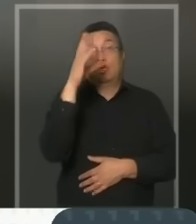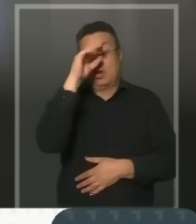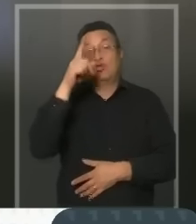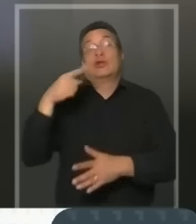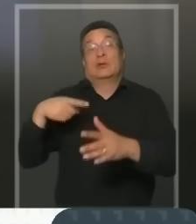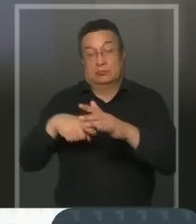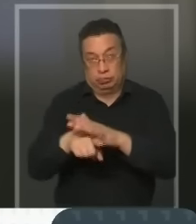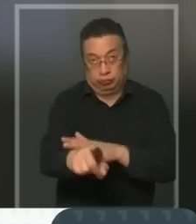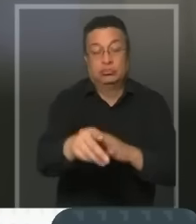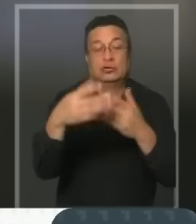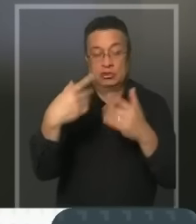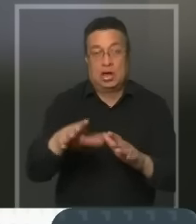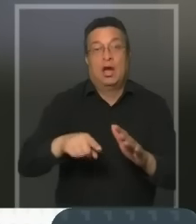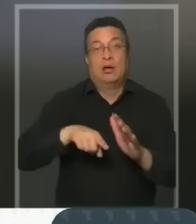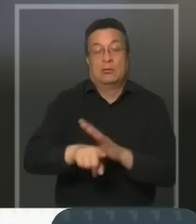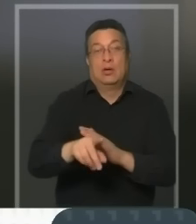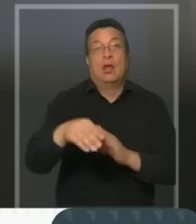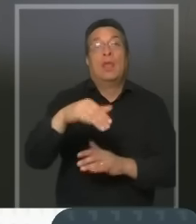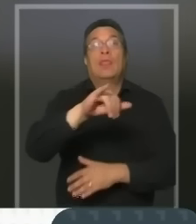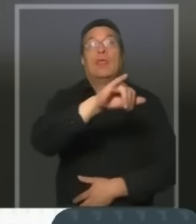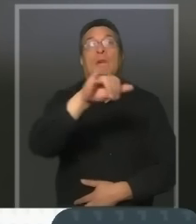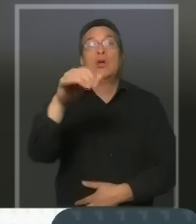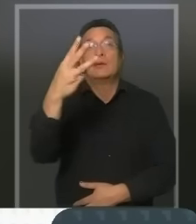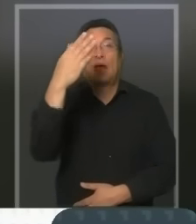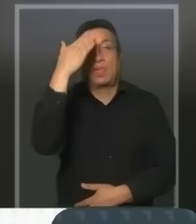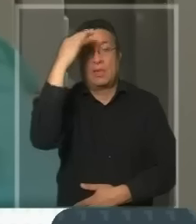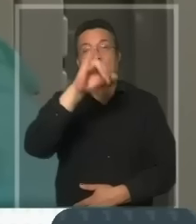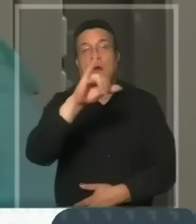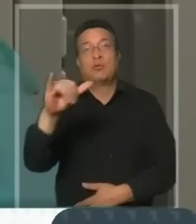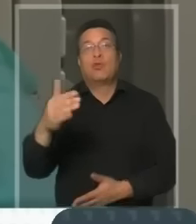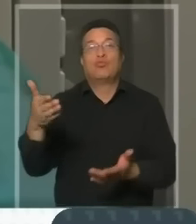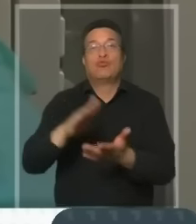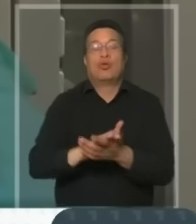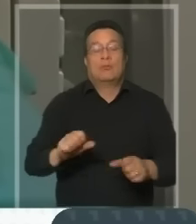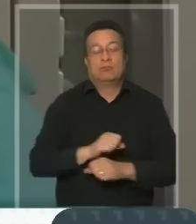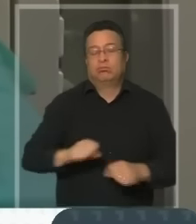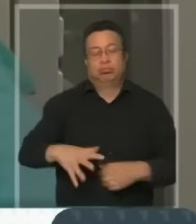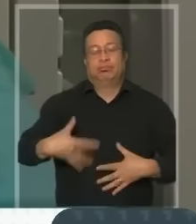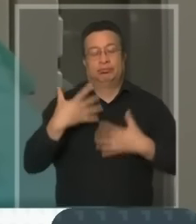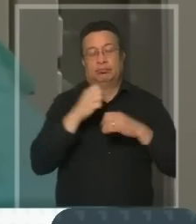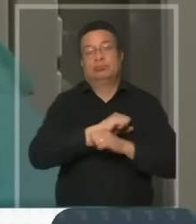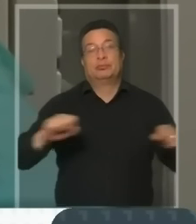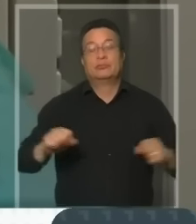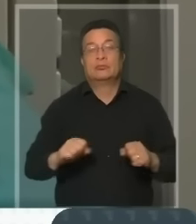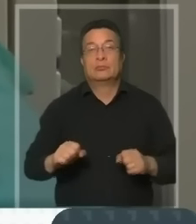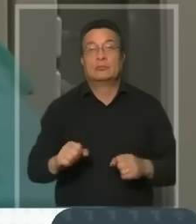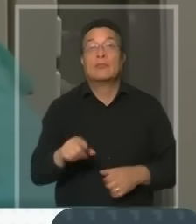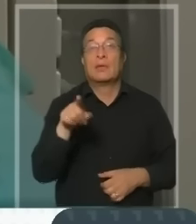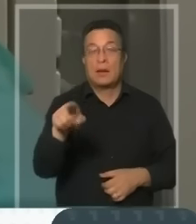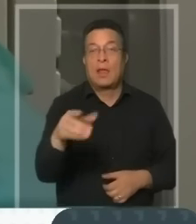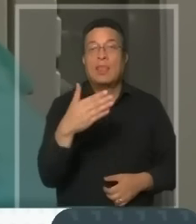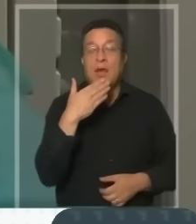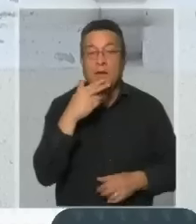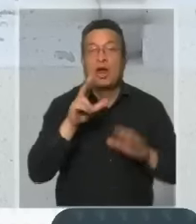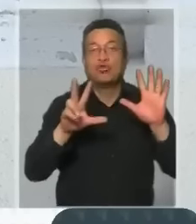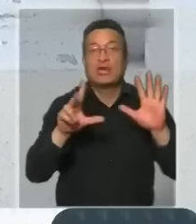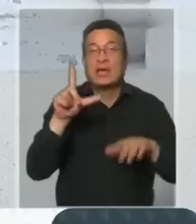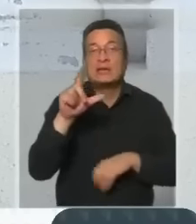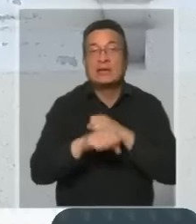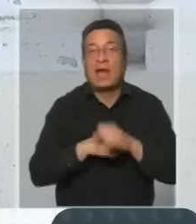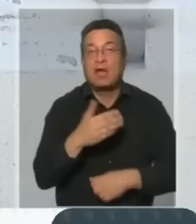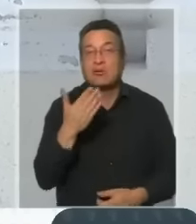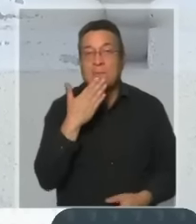como informamos en Tele 13, falleció 3 días después por un shock séptico. Él también tenía 87 años de